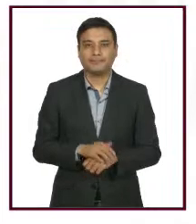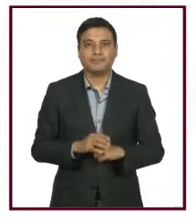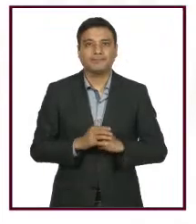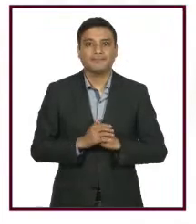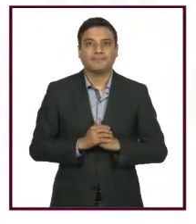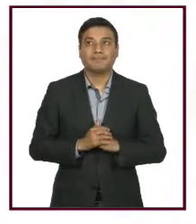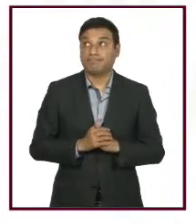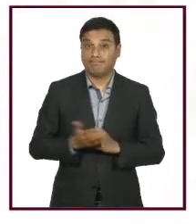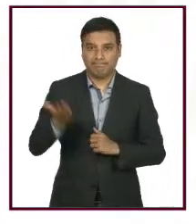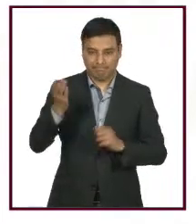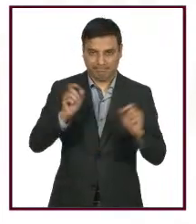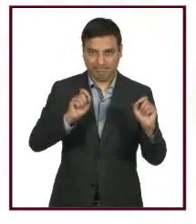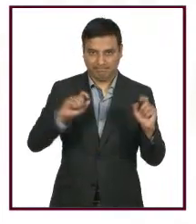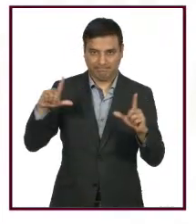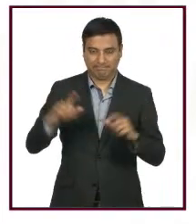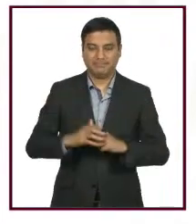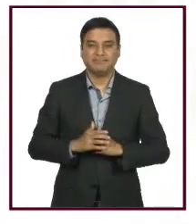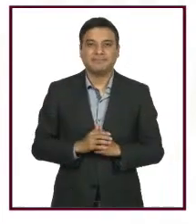Ahí estamos, doctor.